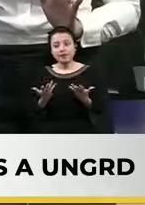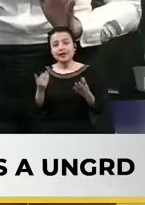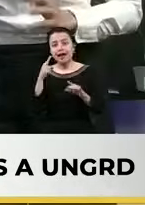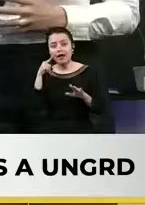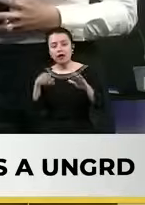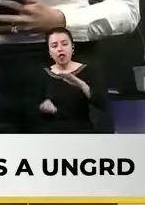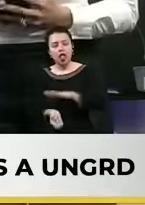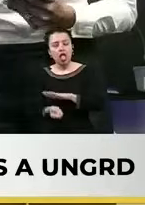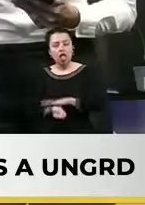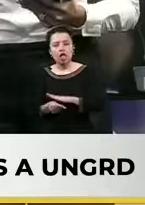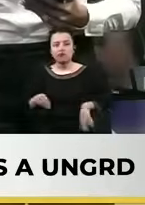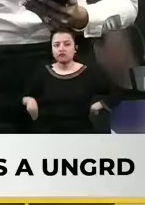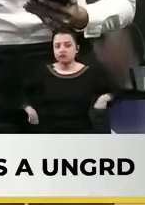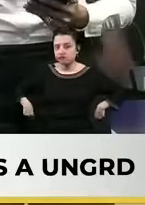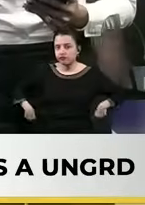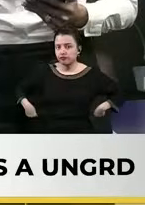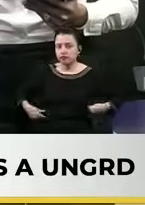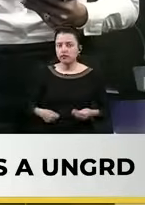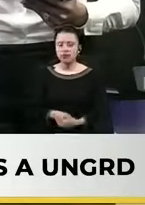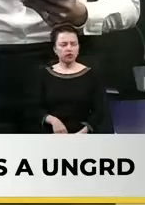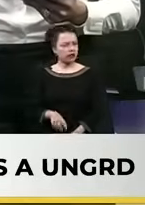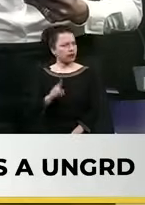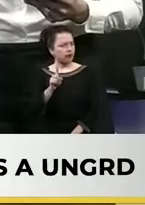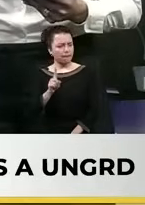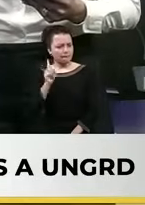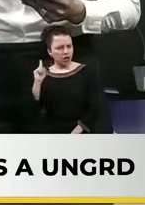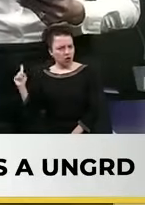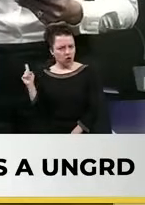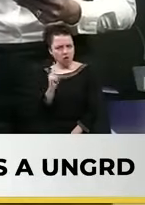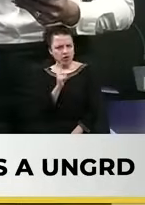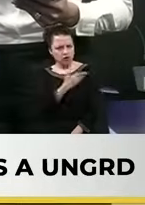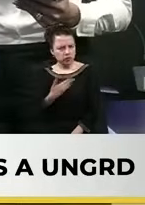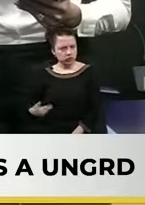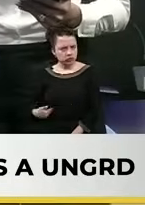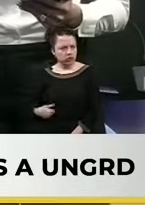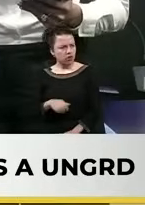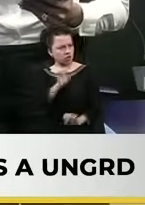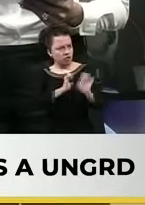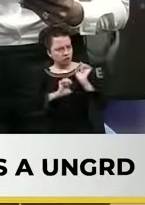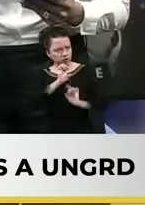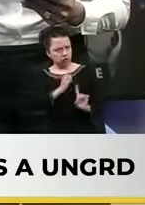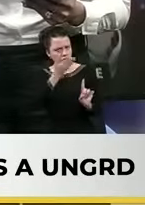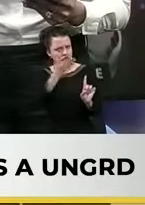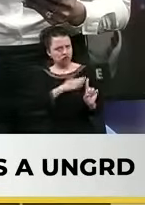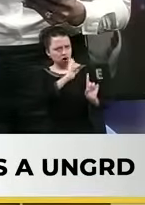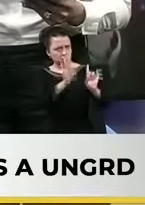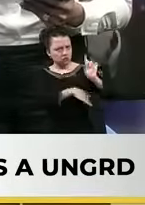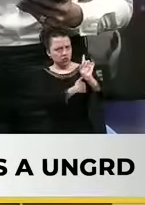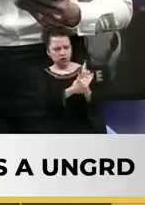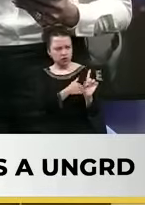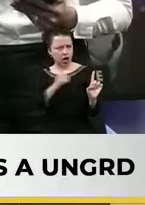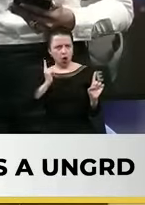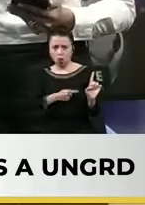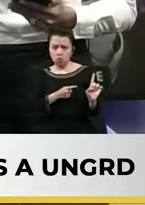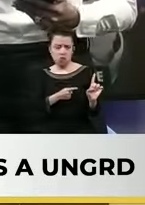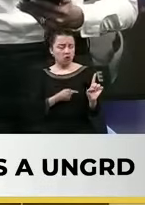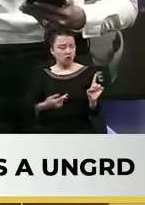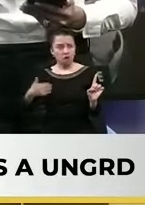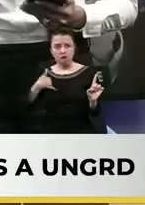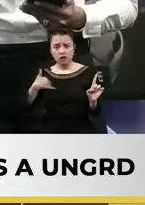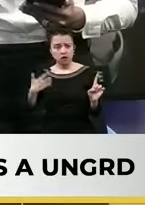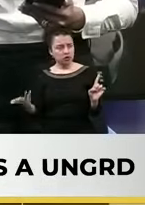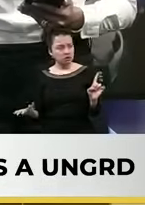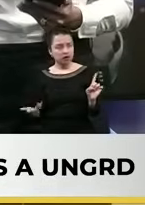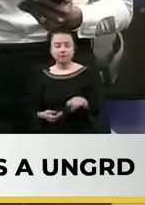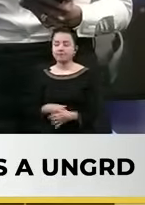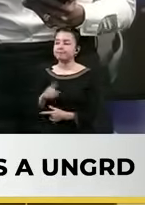corrupción. Pero el presidente Petro salió en defensa del ministro de Hacienda y dijo que de víctima a victimario lo pusieron. Sí, señor. Y él dice